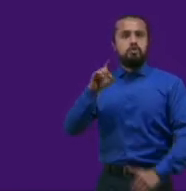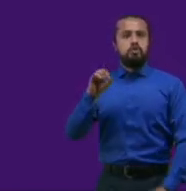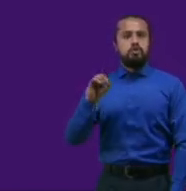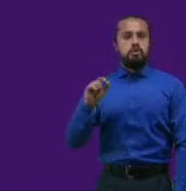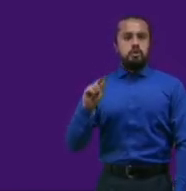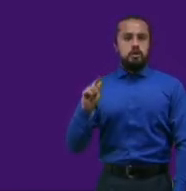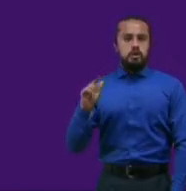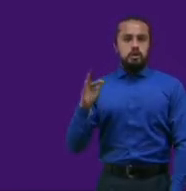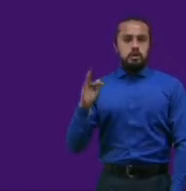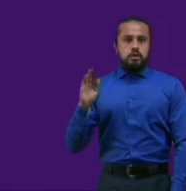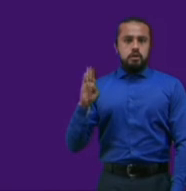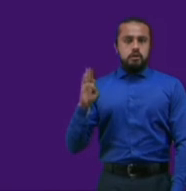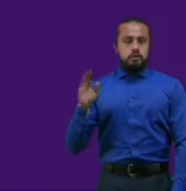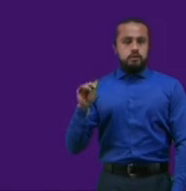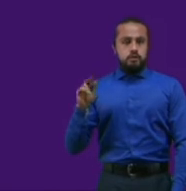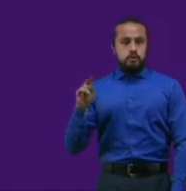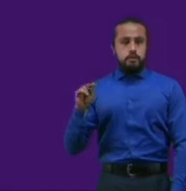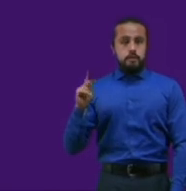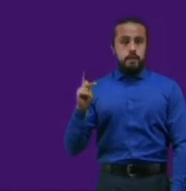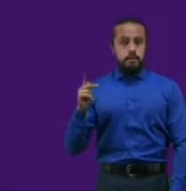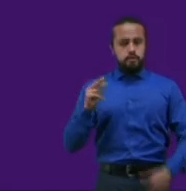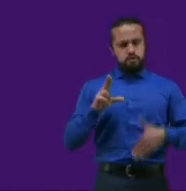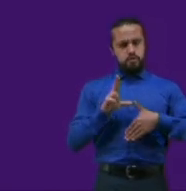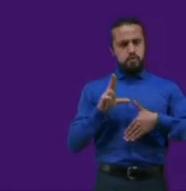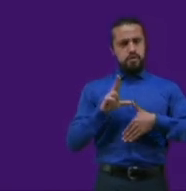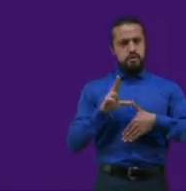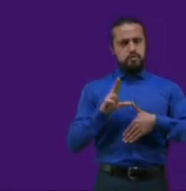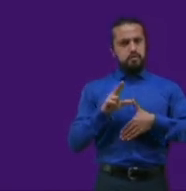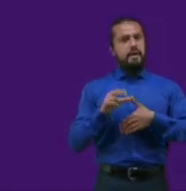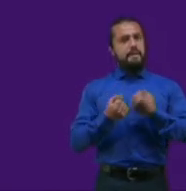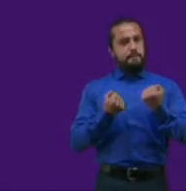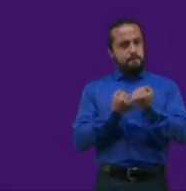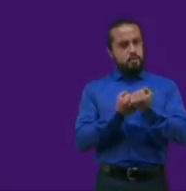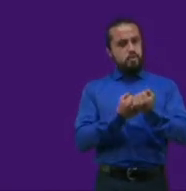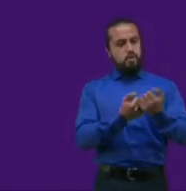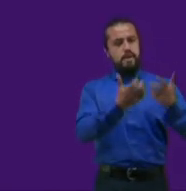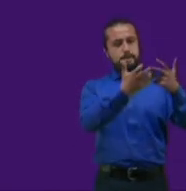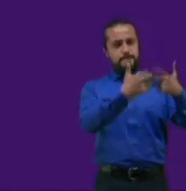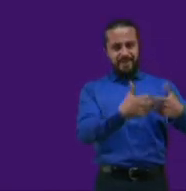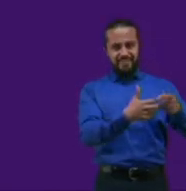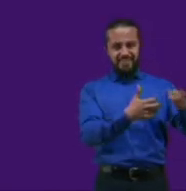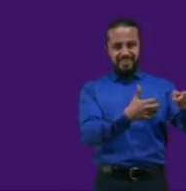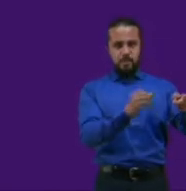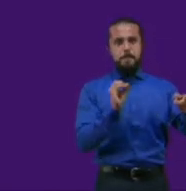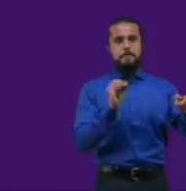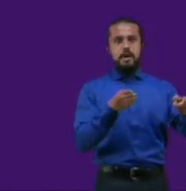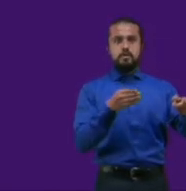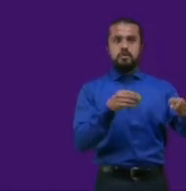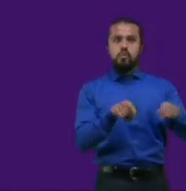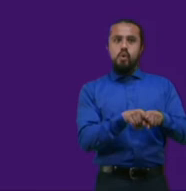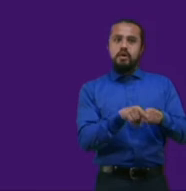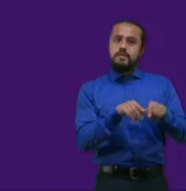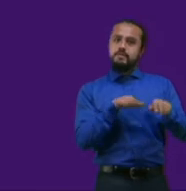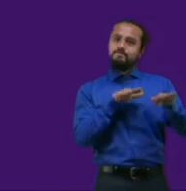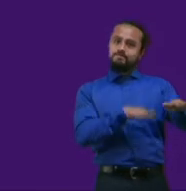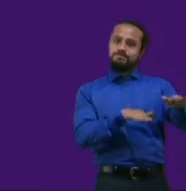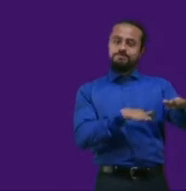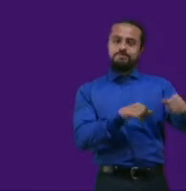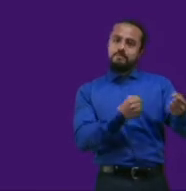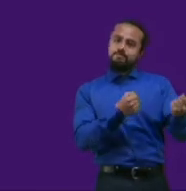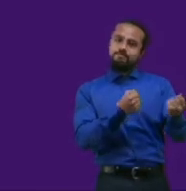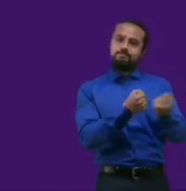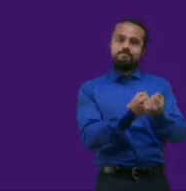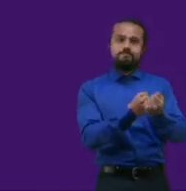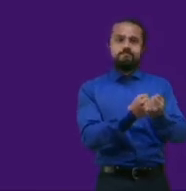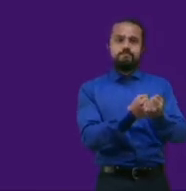Marcelo Claure son latinoamericanos y lo están haciendo, es casi por el apoyo a la región, pues eso es